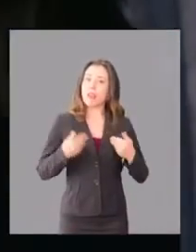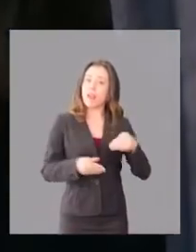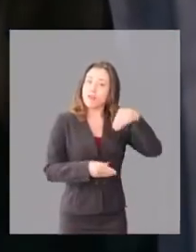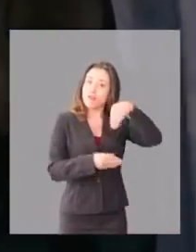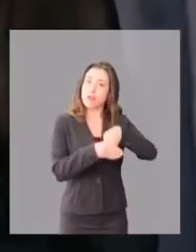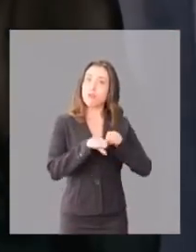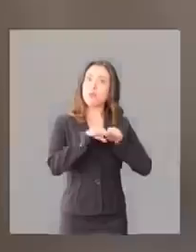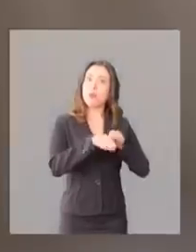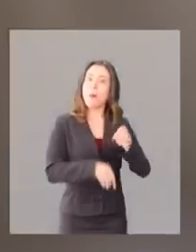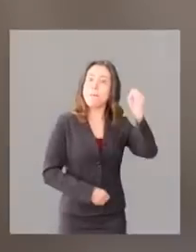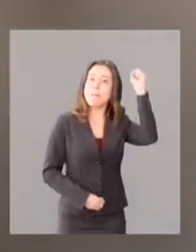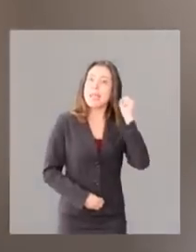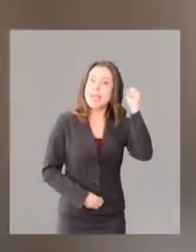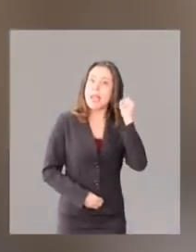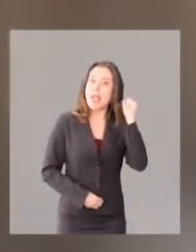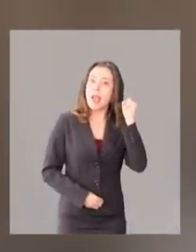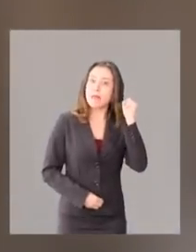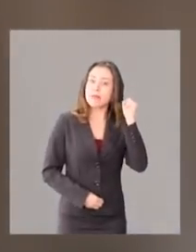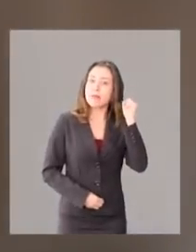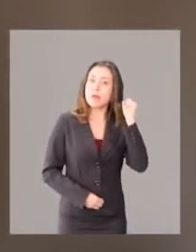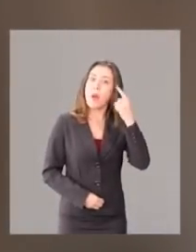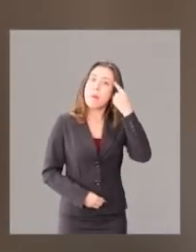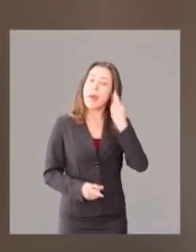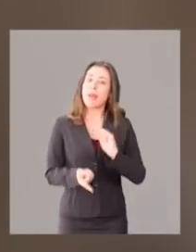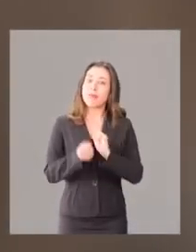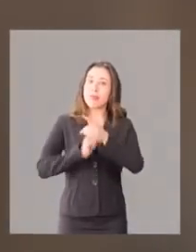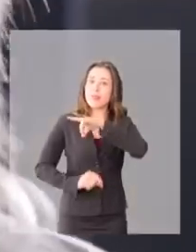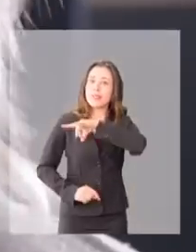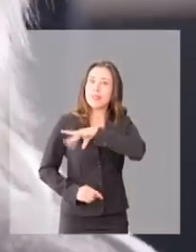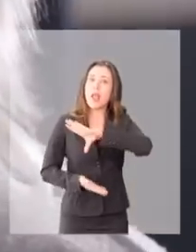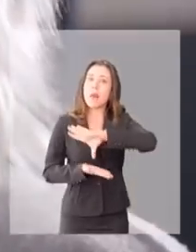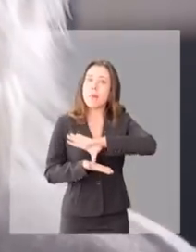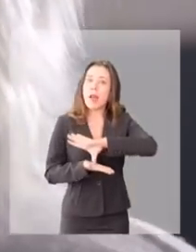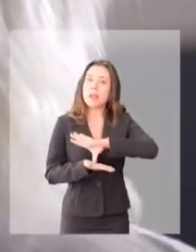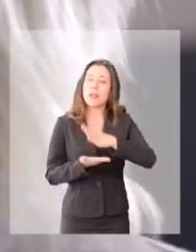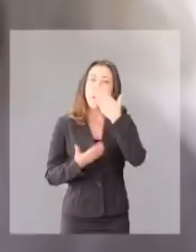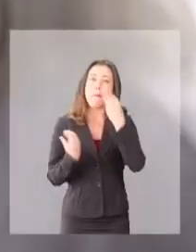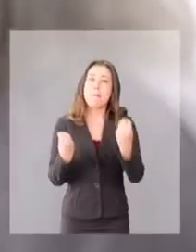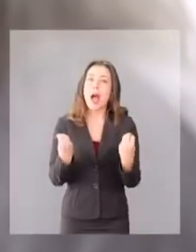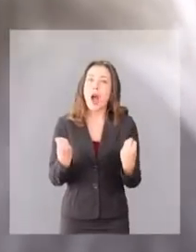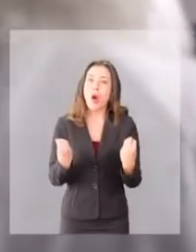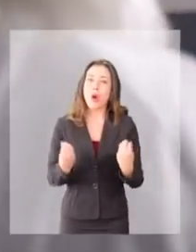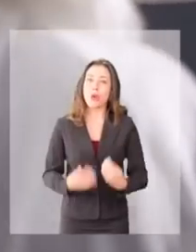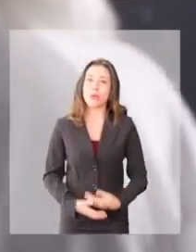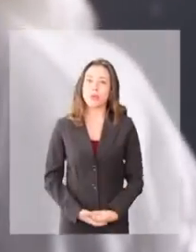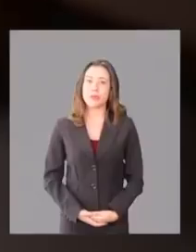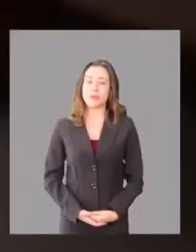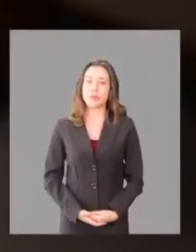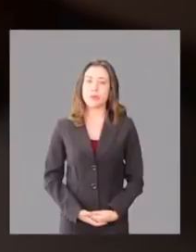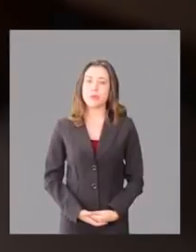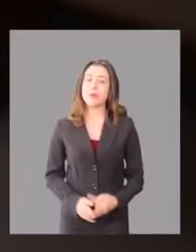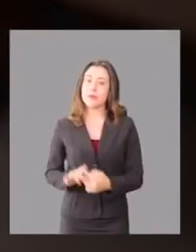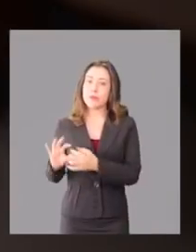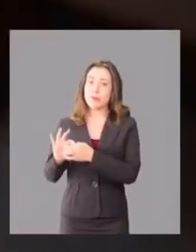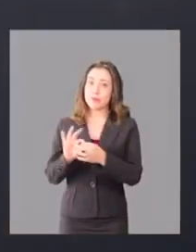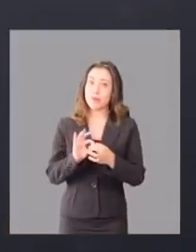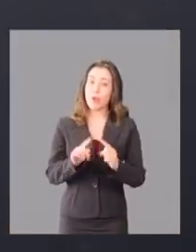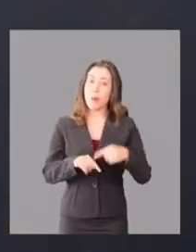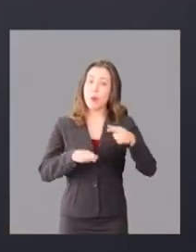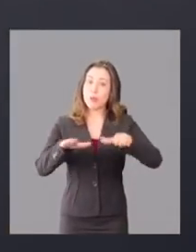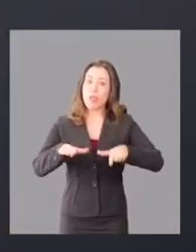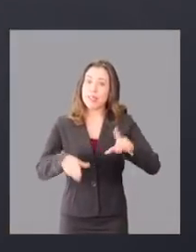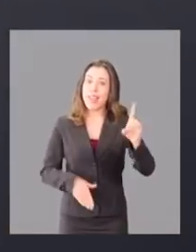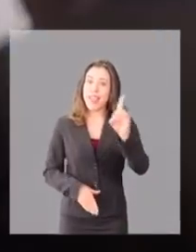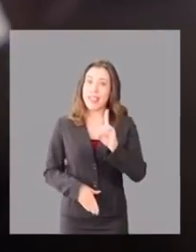a levantar a votar por Sebastián Piñera para hacer de Chile un país cada vez mejor. Por eso,